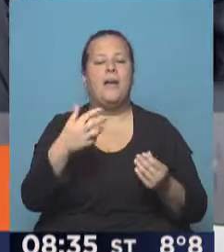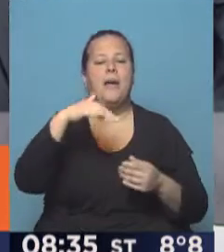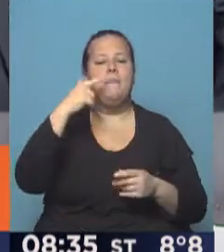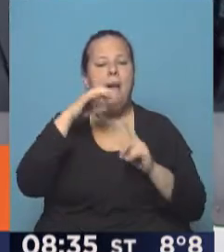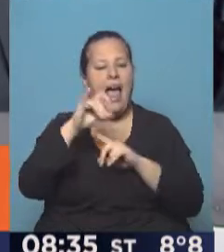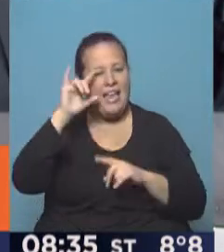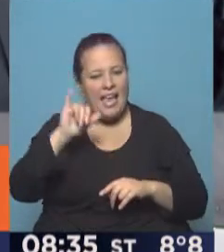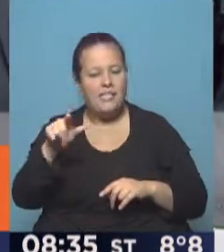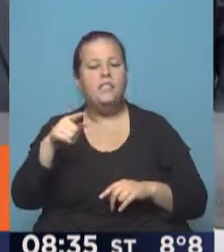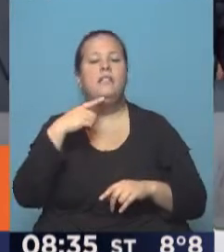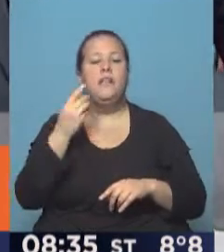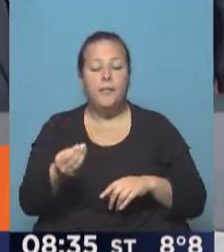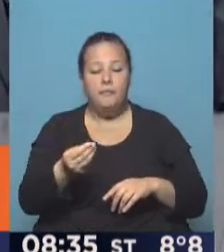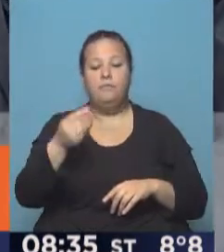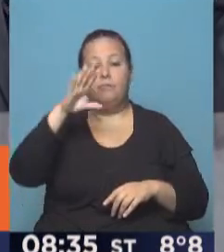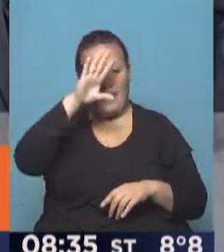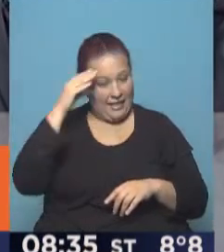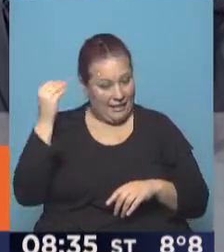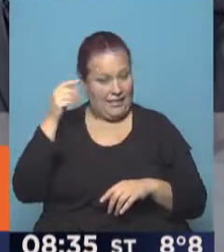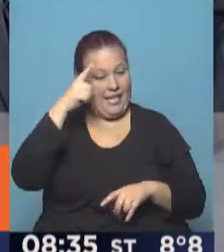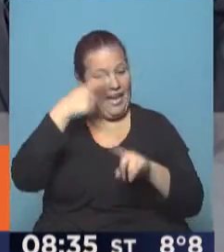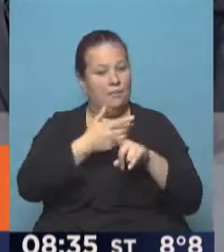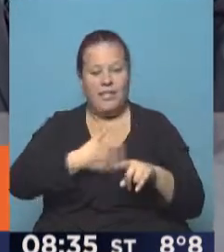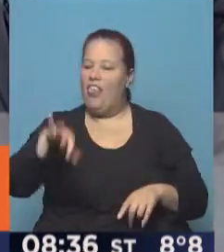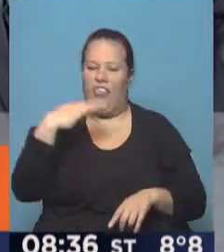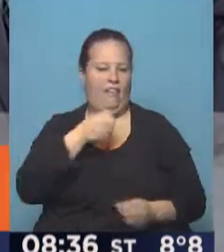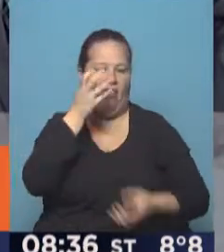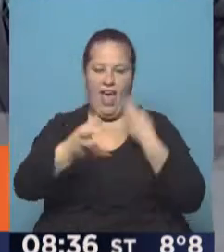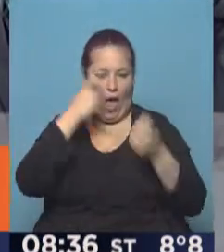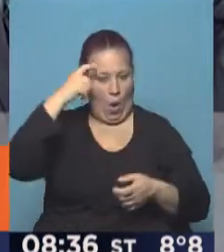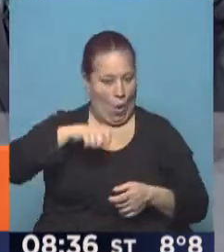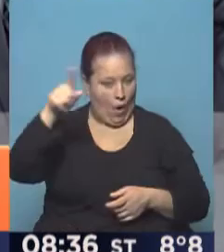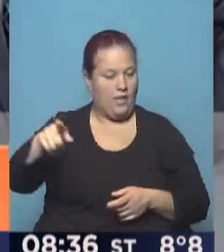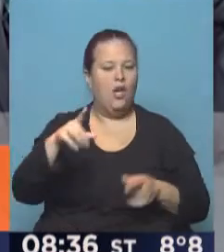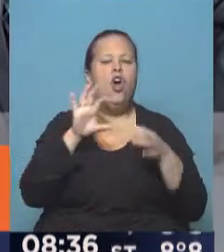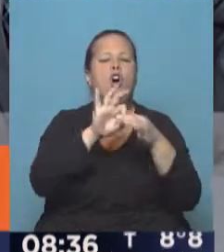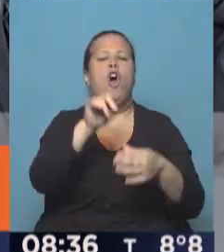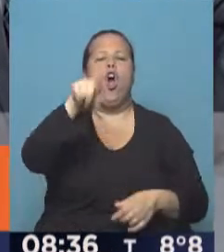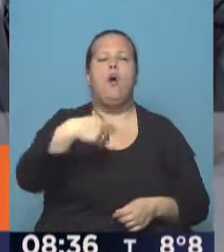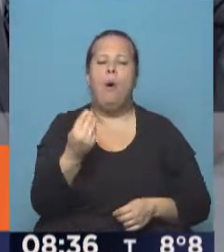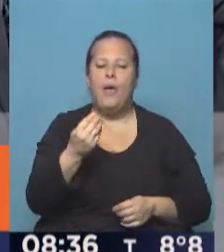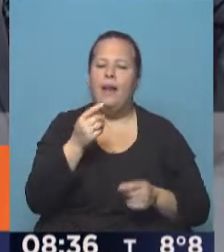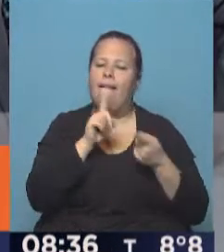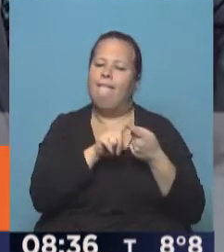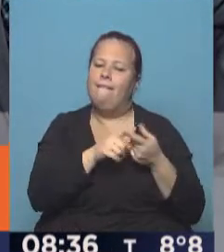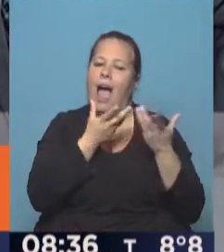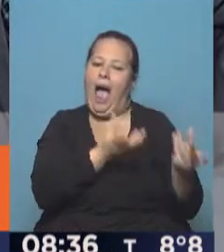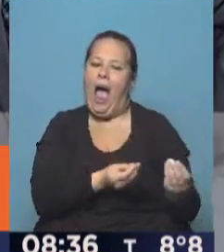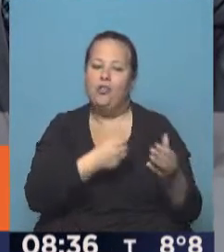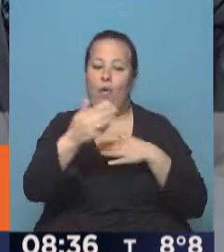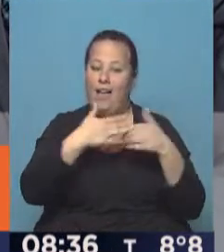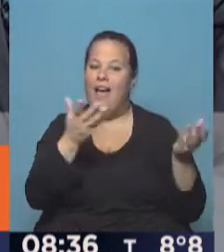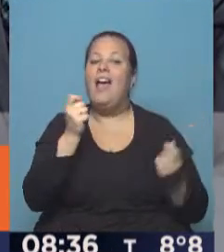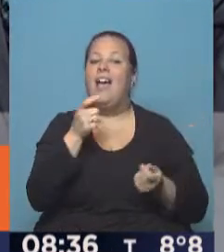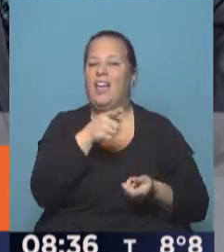Máiquez, Cristina Fernández de Kirchner, la expresidenta, tiene que declarar en tribunales sus lazos, principalmente en beneficio de la obra pública